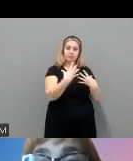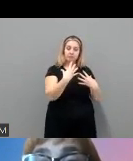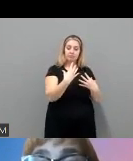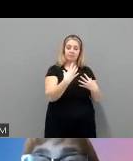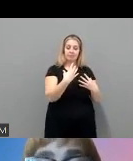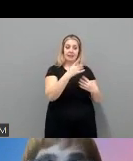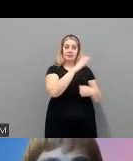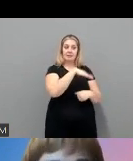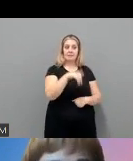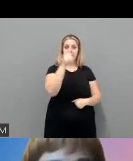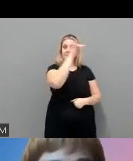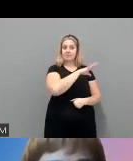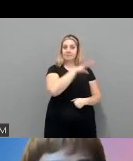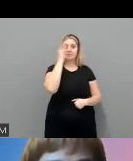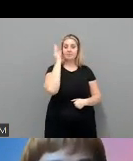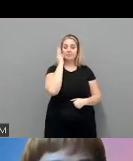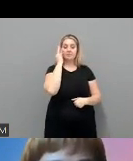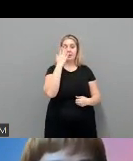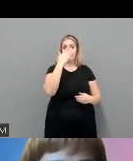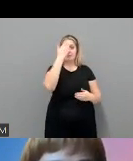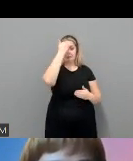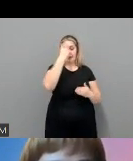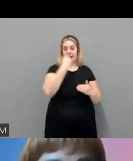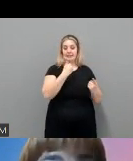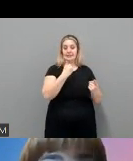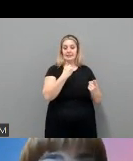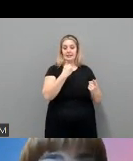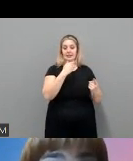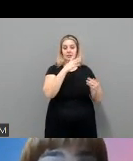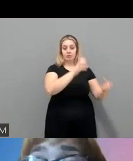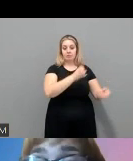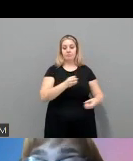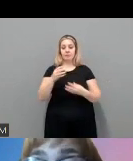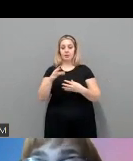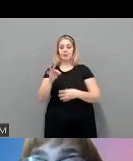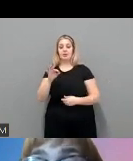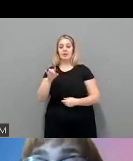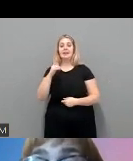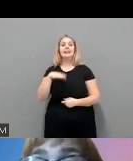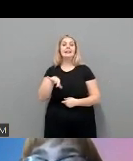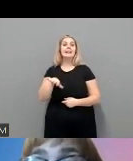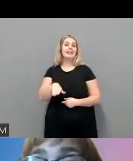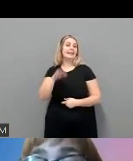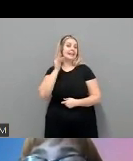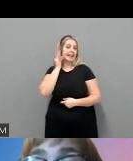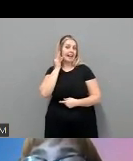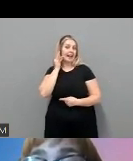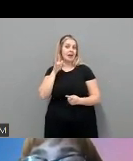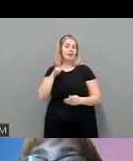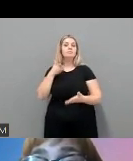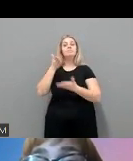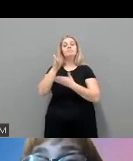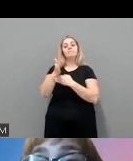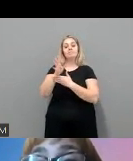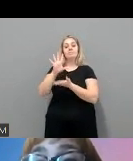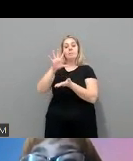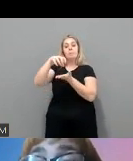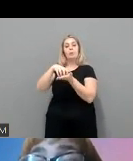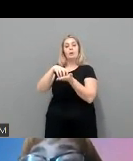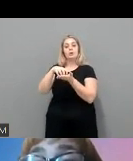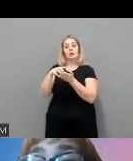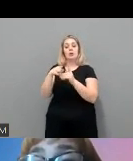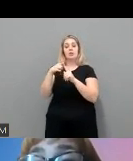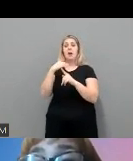las menores con parálisis cerebral, el caso de una nena que iba a un puesto para hacer algo